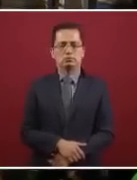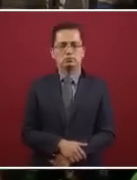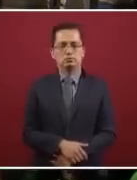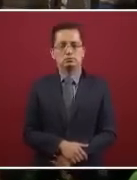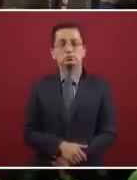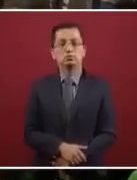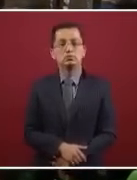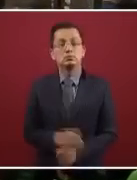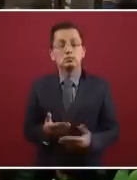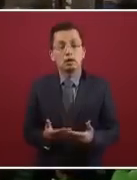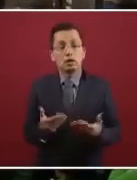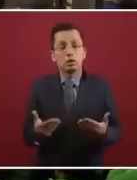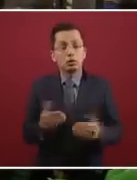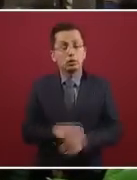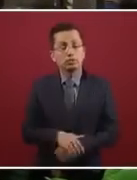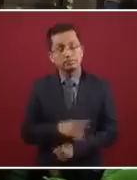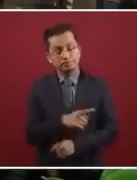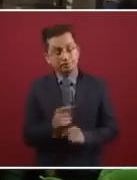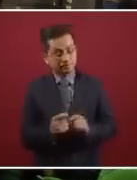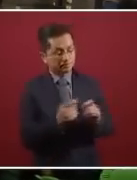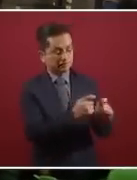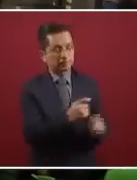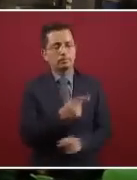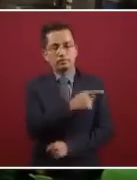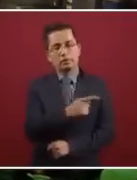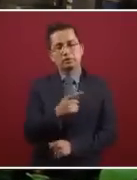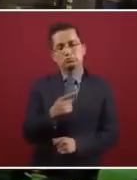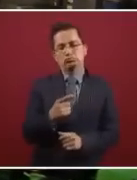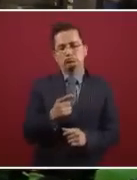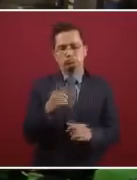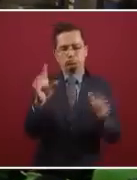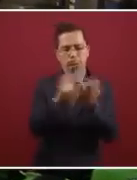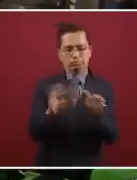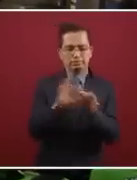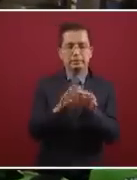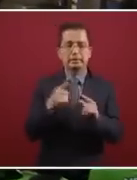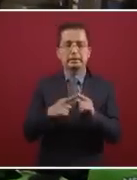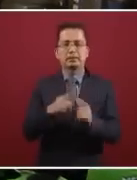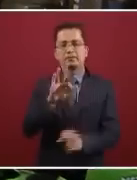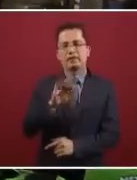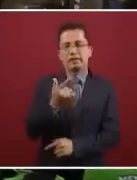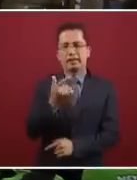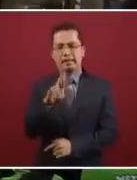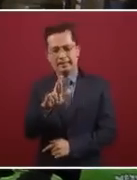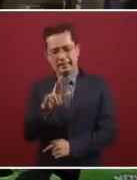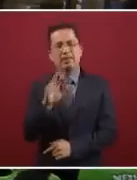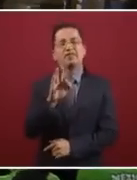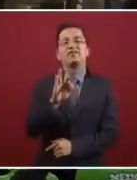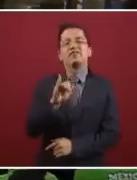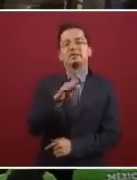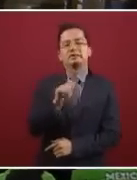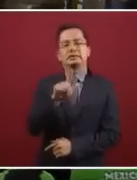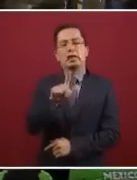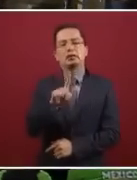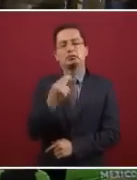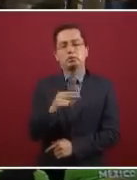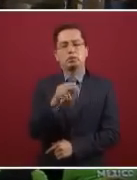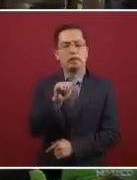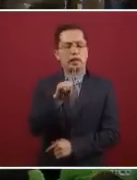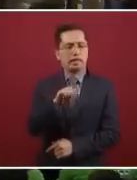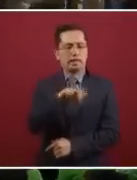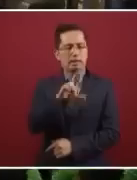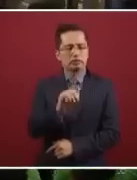A continuación, escuchemos el mensaje por parte del Fiscal General de la República, Alejandro Gertz Manero.